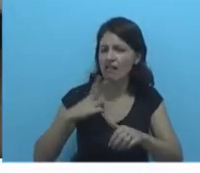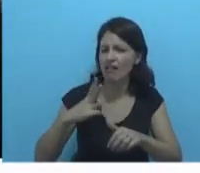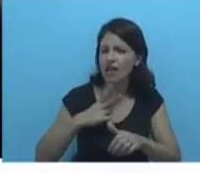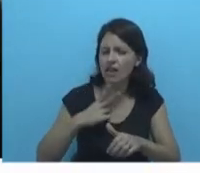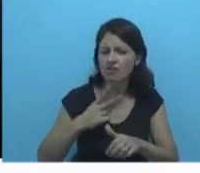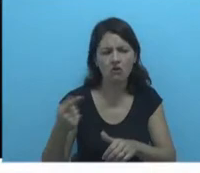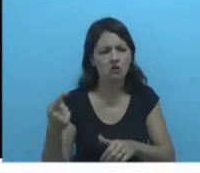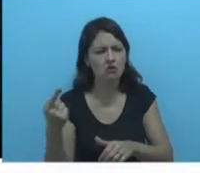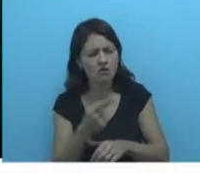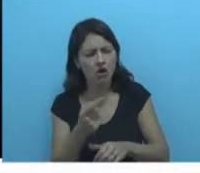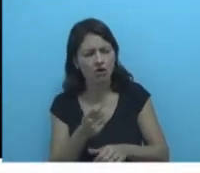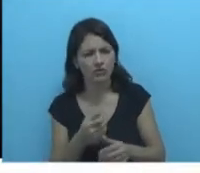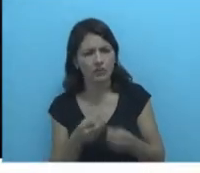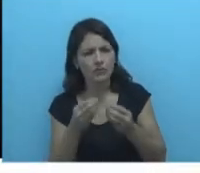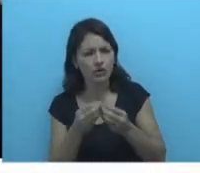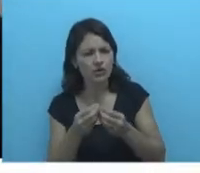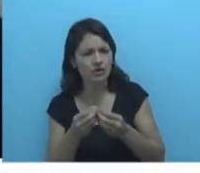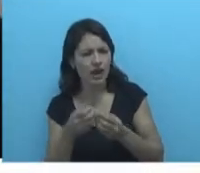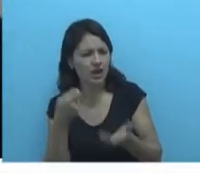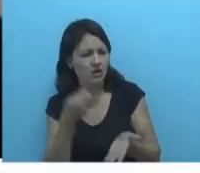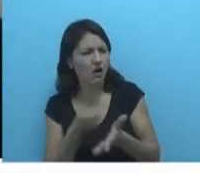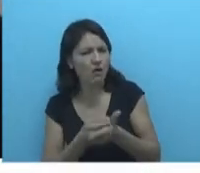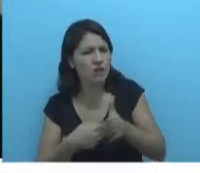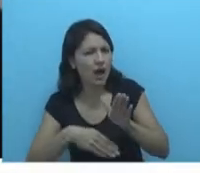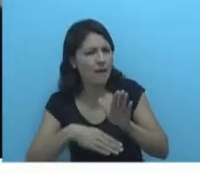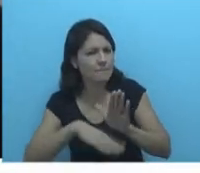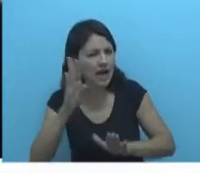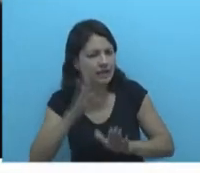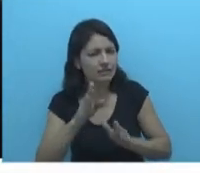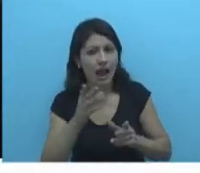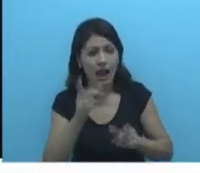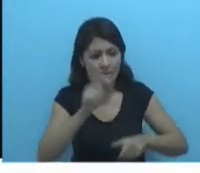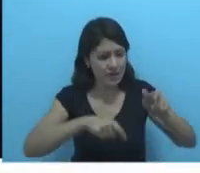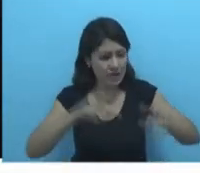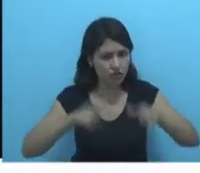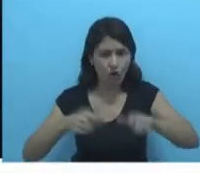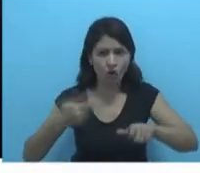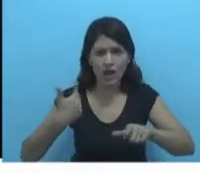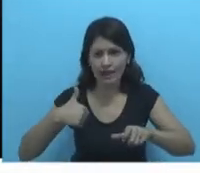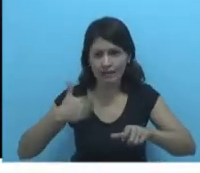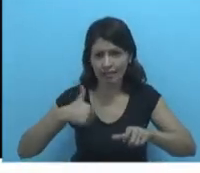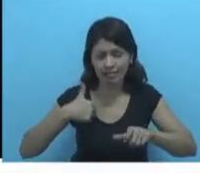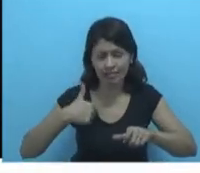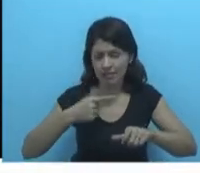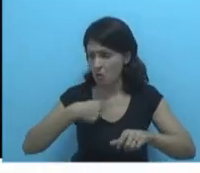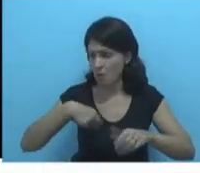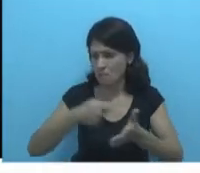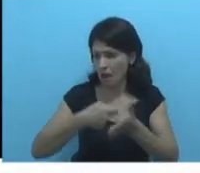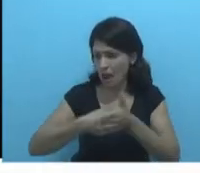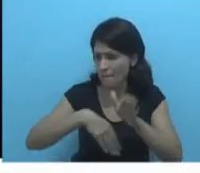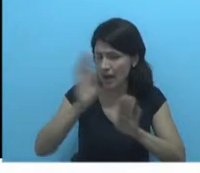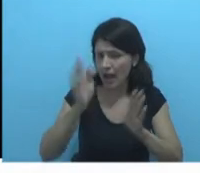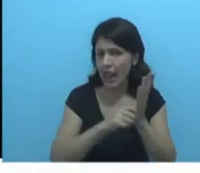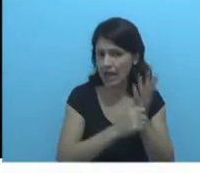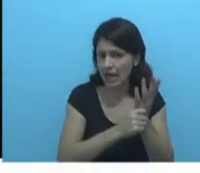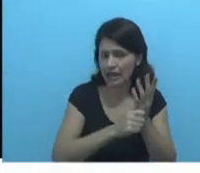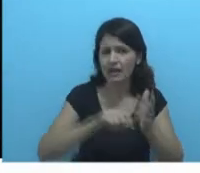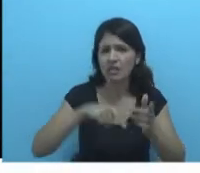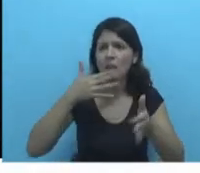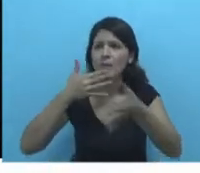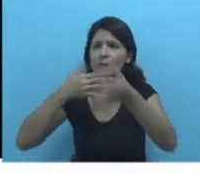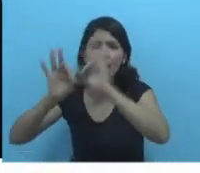dominante, le cobran más al pueblo argentino y son absolutamente subordinados frente a lo que está pasando desde el